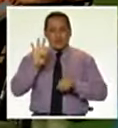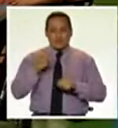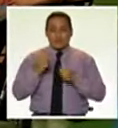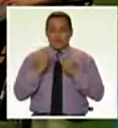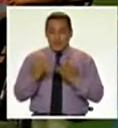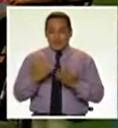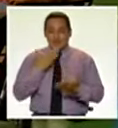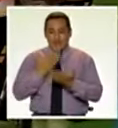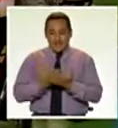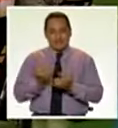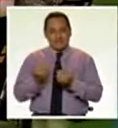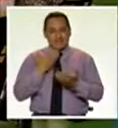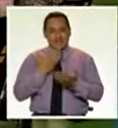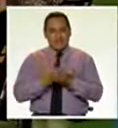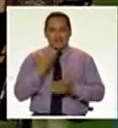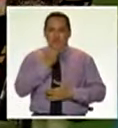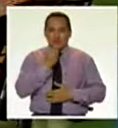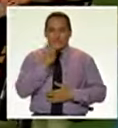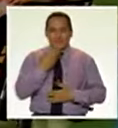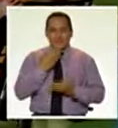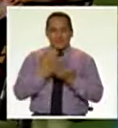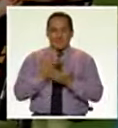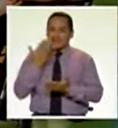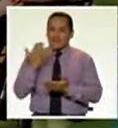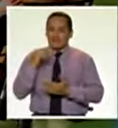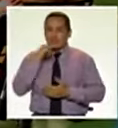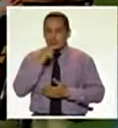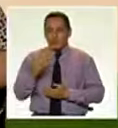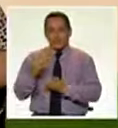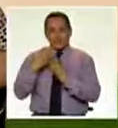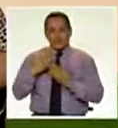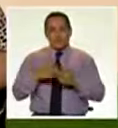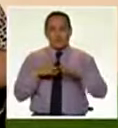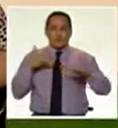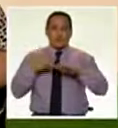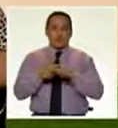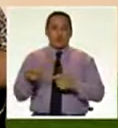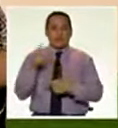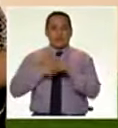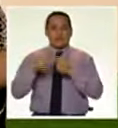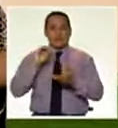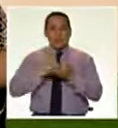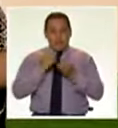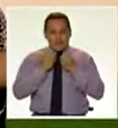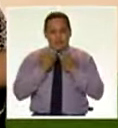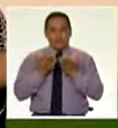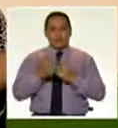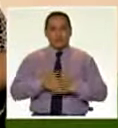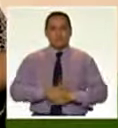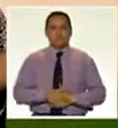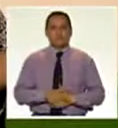Gracias, mi reina, linda. Gracias, María del Carmen. Nosotros vamos una pausa y regresamos con más en el programa.